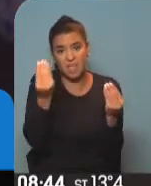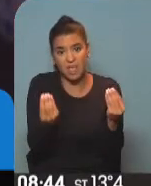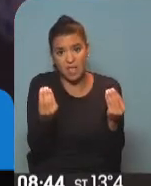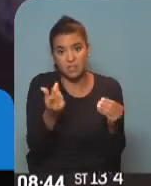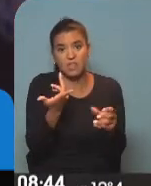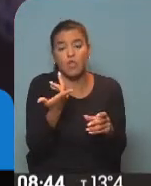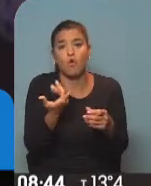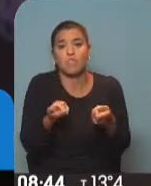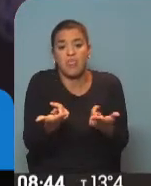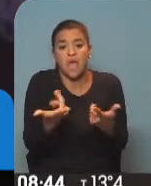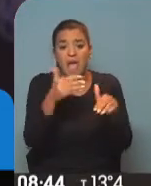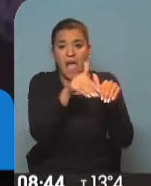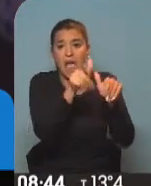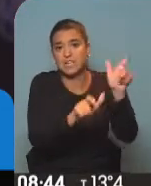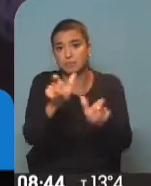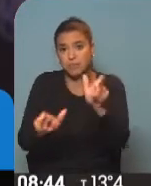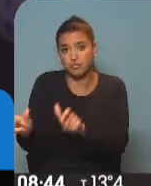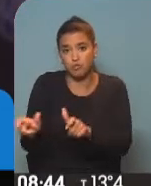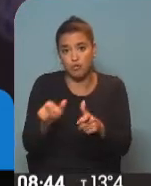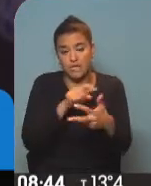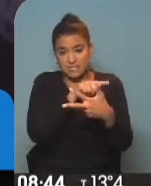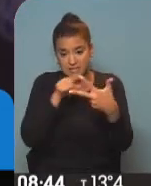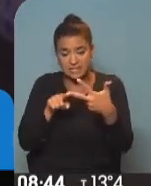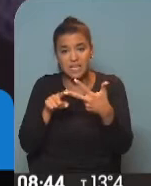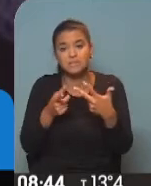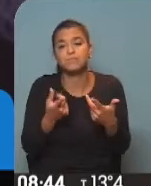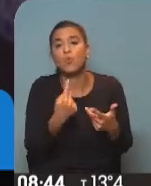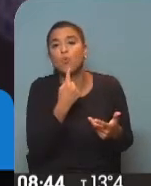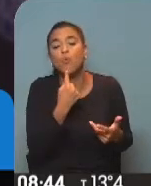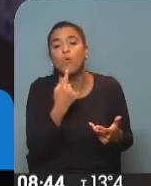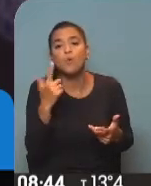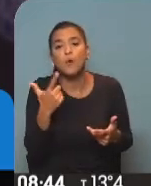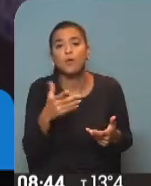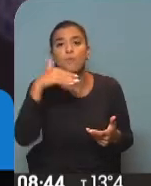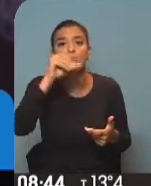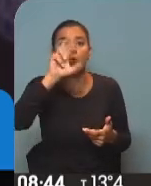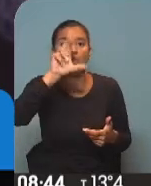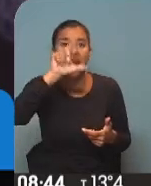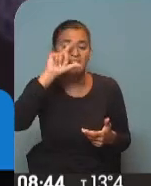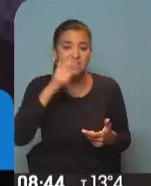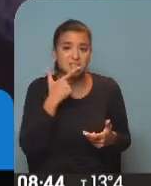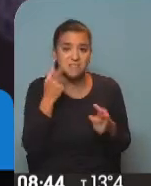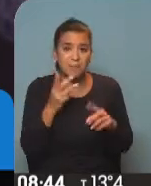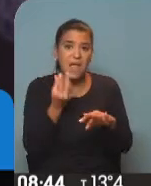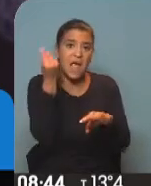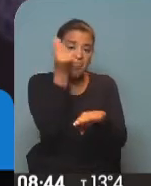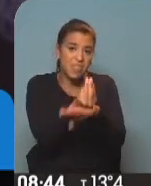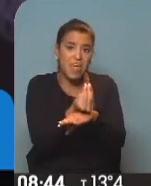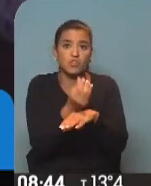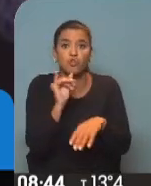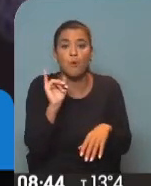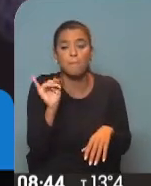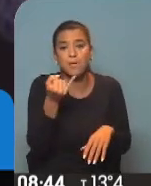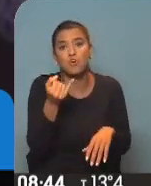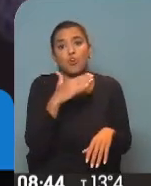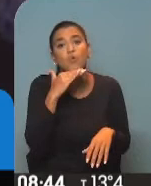en cada una de las tres jurisdicciones así como no tenemos dudas que gerardo morales es el mejor candidato que le podemos ofrecer a los